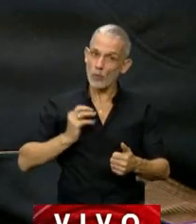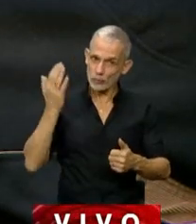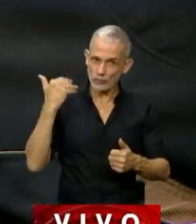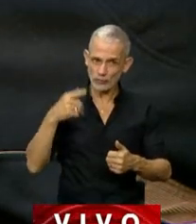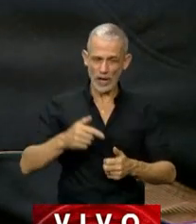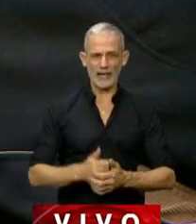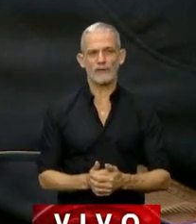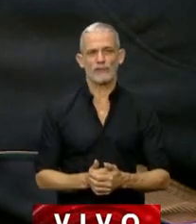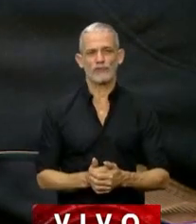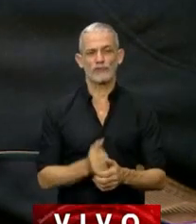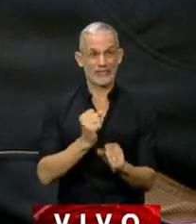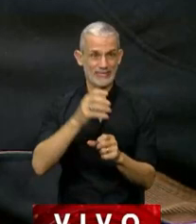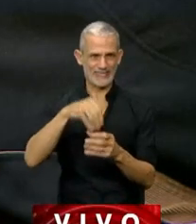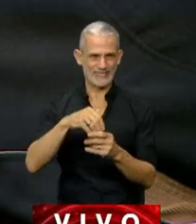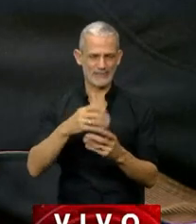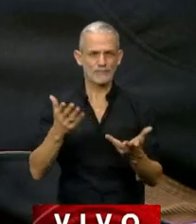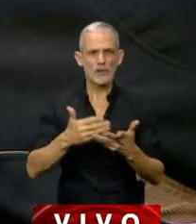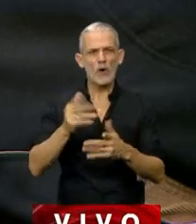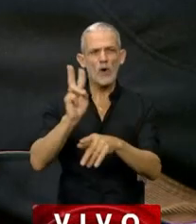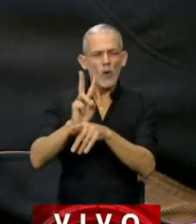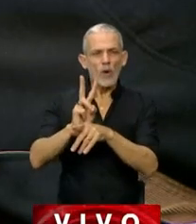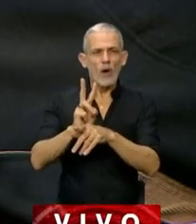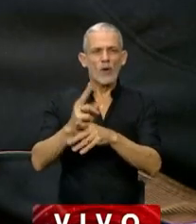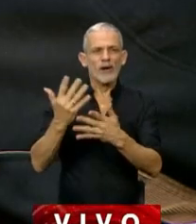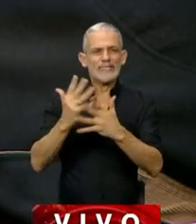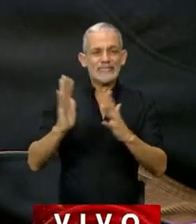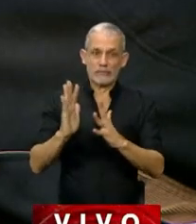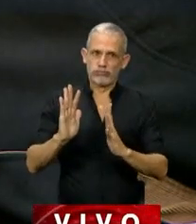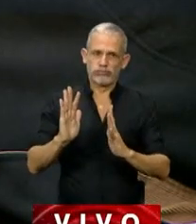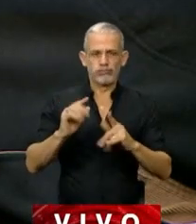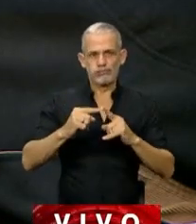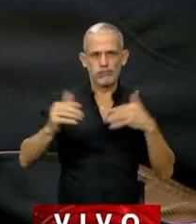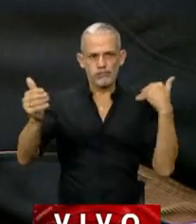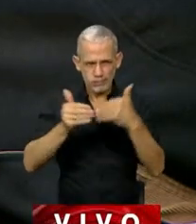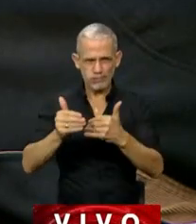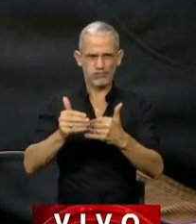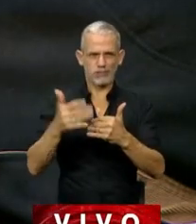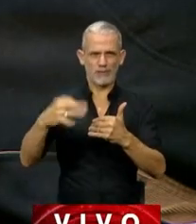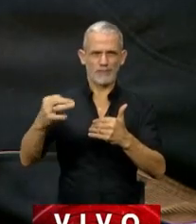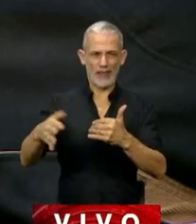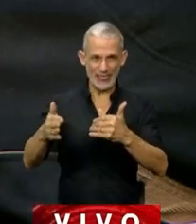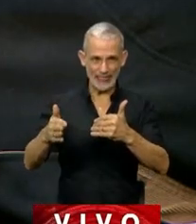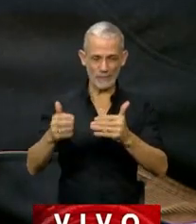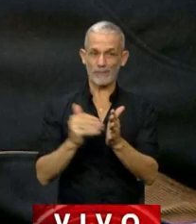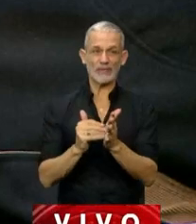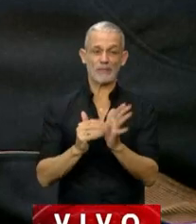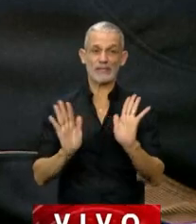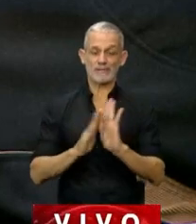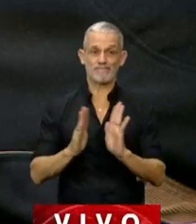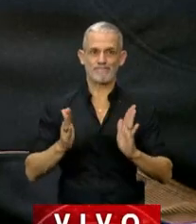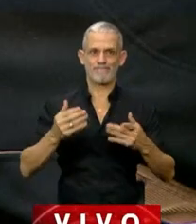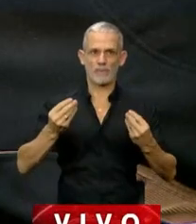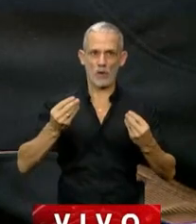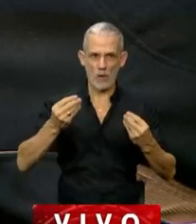muchos años, y el cuidado paliativo es una política de cercanía que depende mucho de la impronta de la